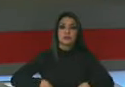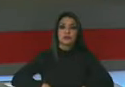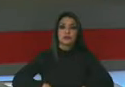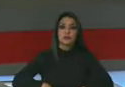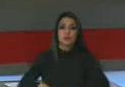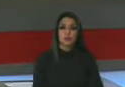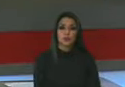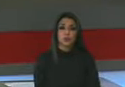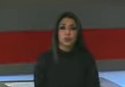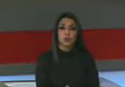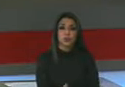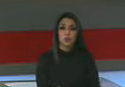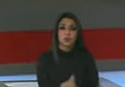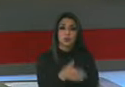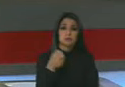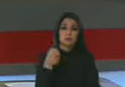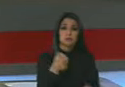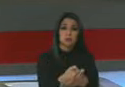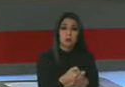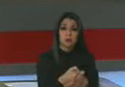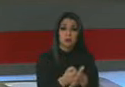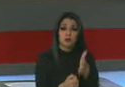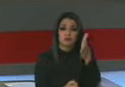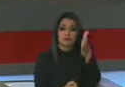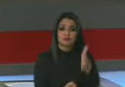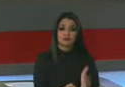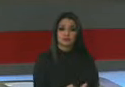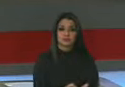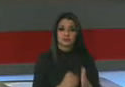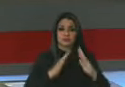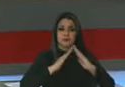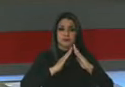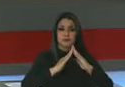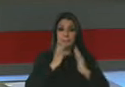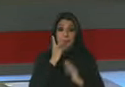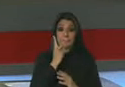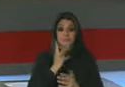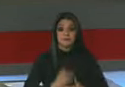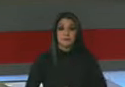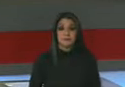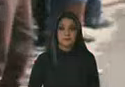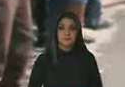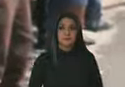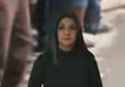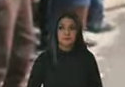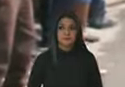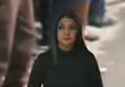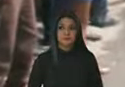motocicleta, perdió pista y se estrelló contra el cerramiento de una vivienda. Veamos.